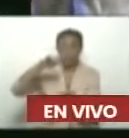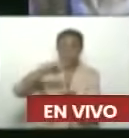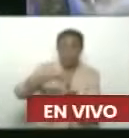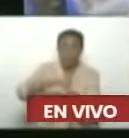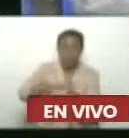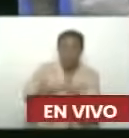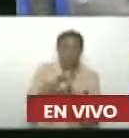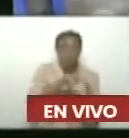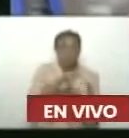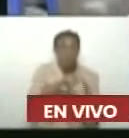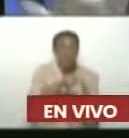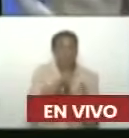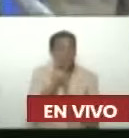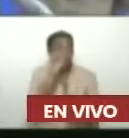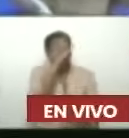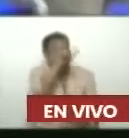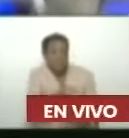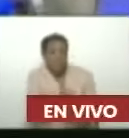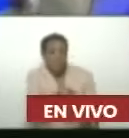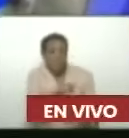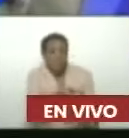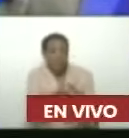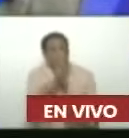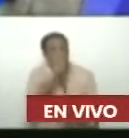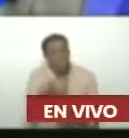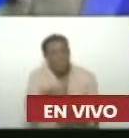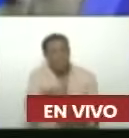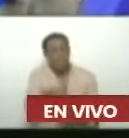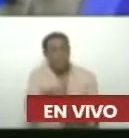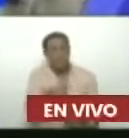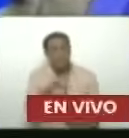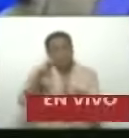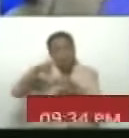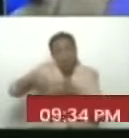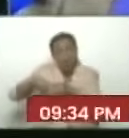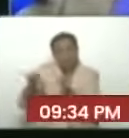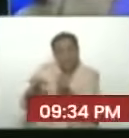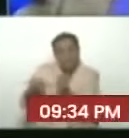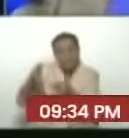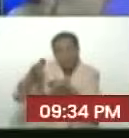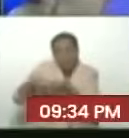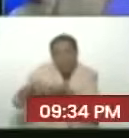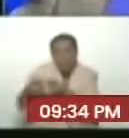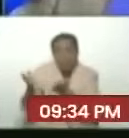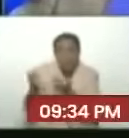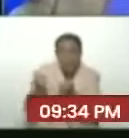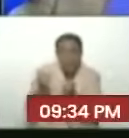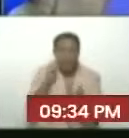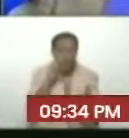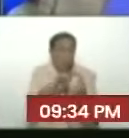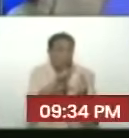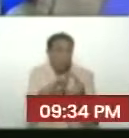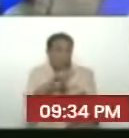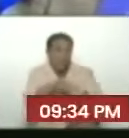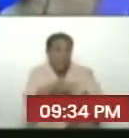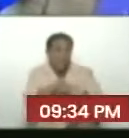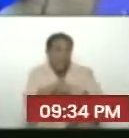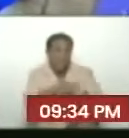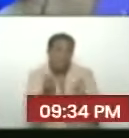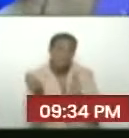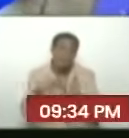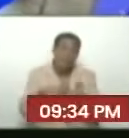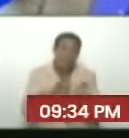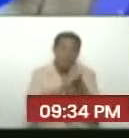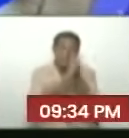segmento de Conociendo A, pero te invito a que quedes aquí a nuestro lado para que te dé tiempo de avanzar